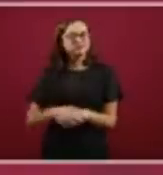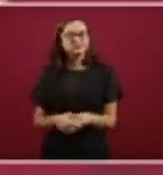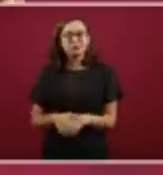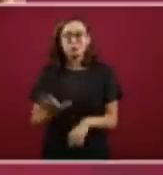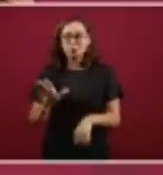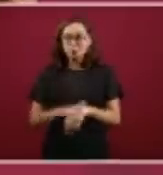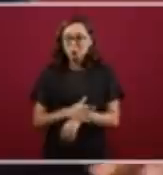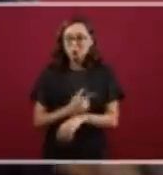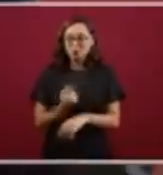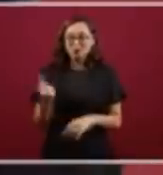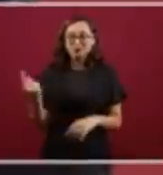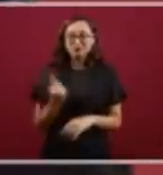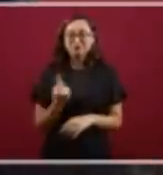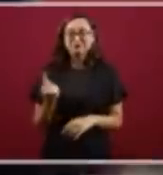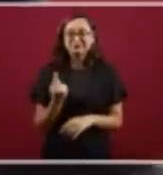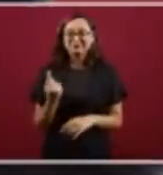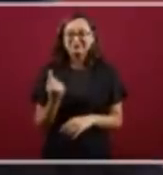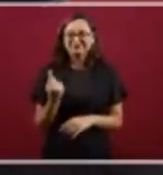Porque ahí sí,